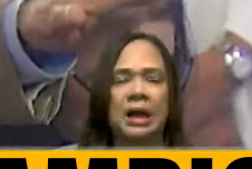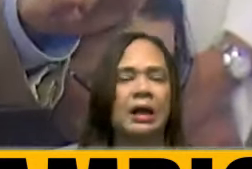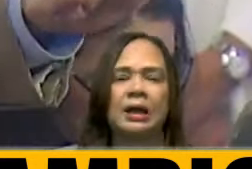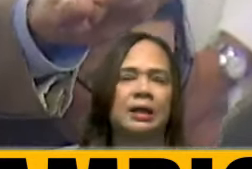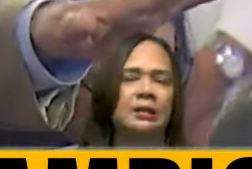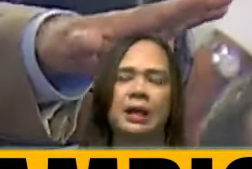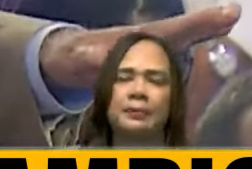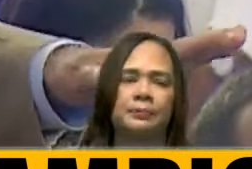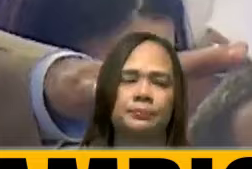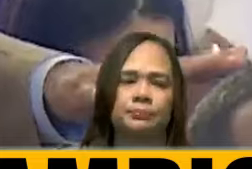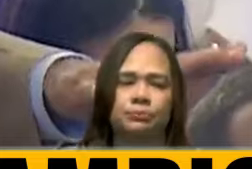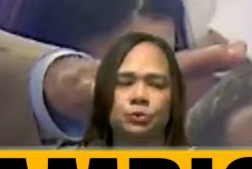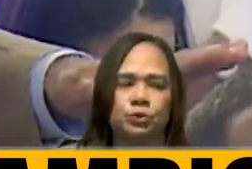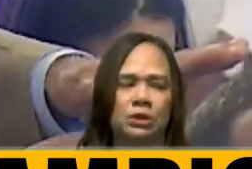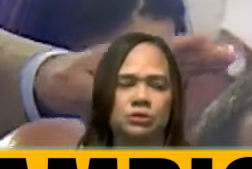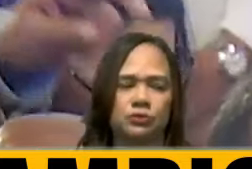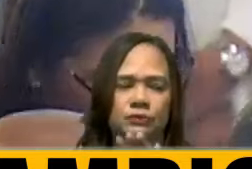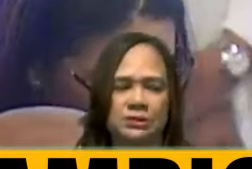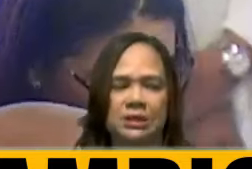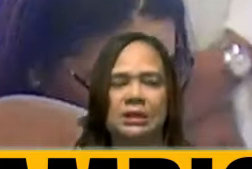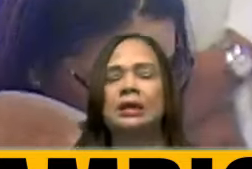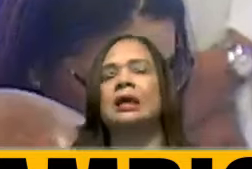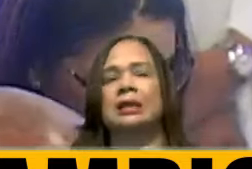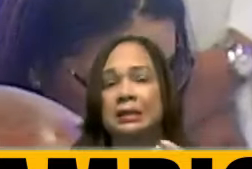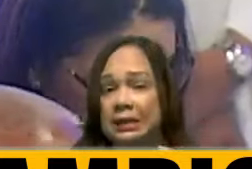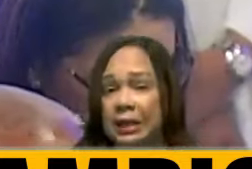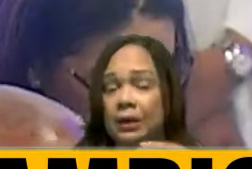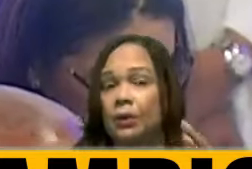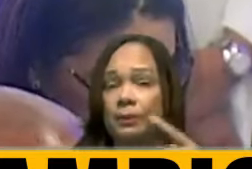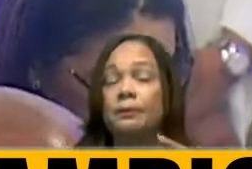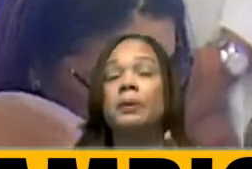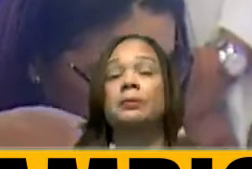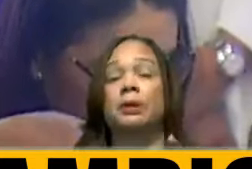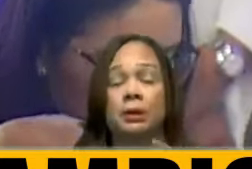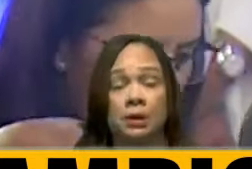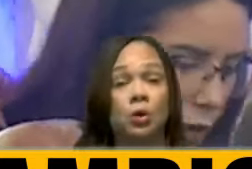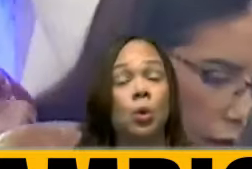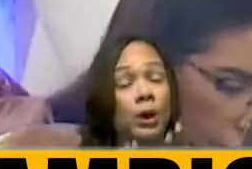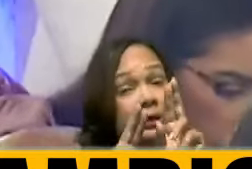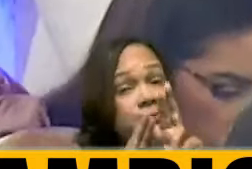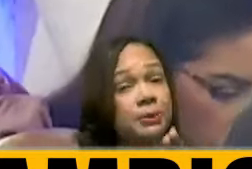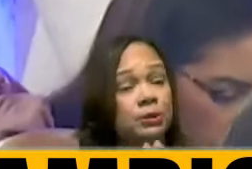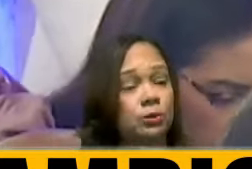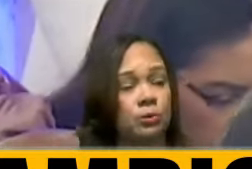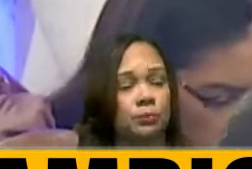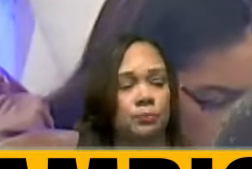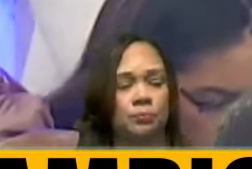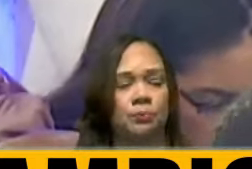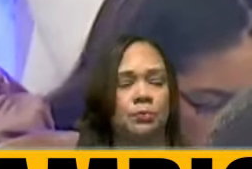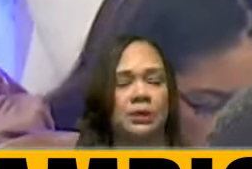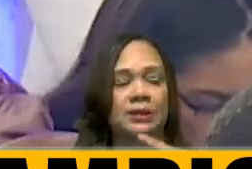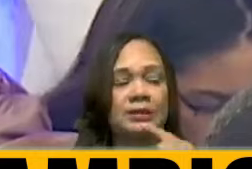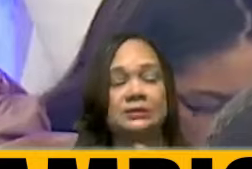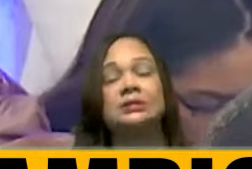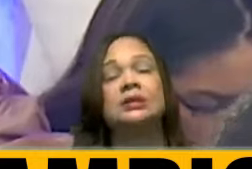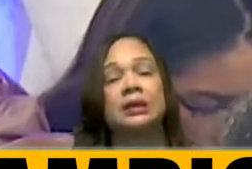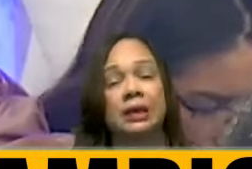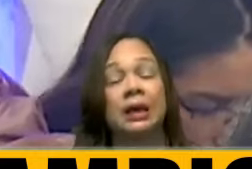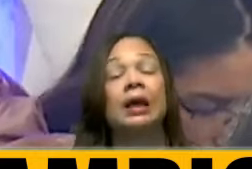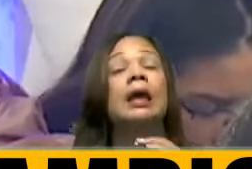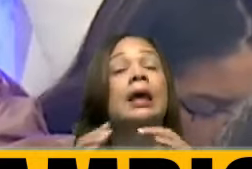están frenando en el Aro segundo Permítame con el mayor respeto Por favor decirle que